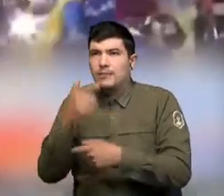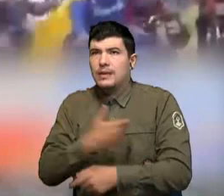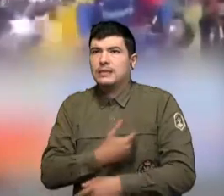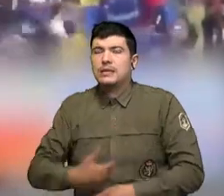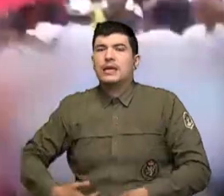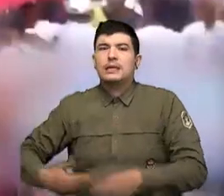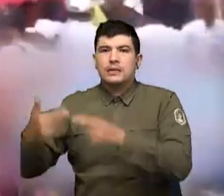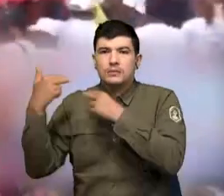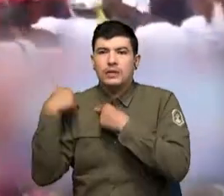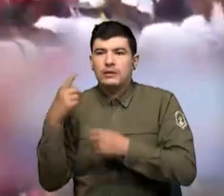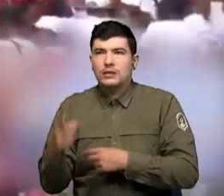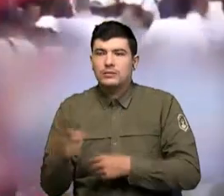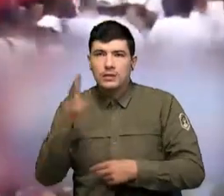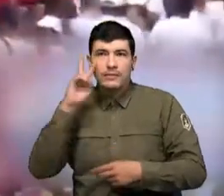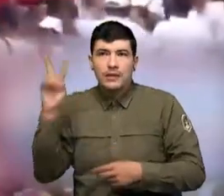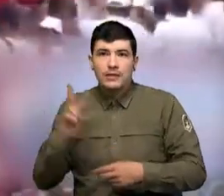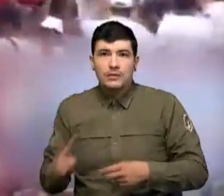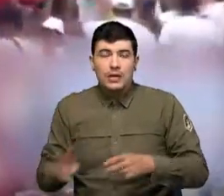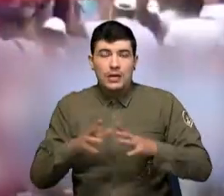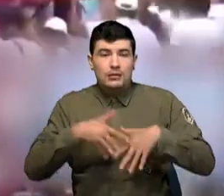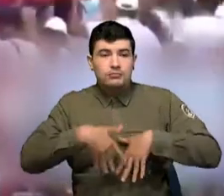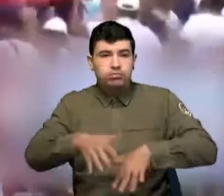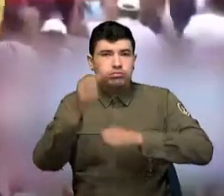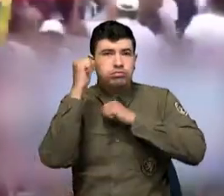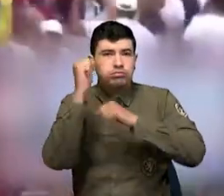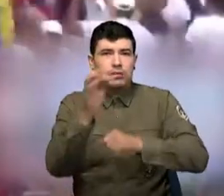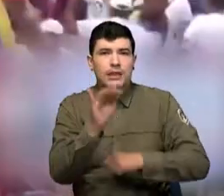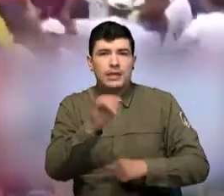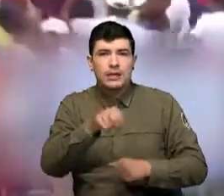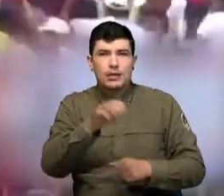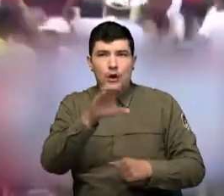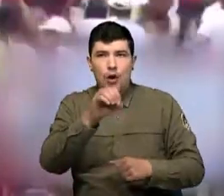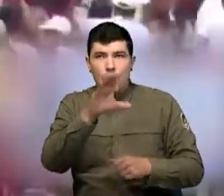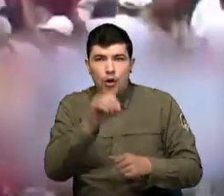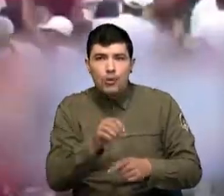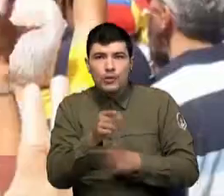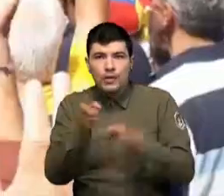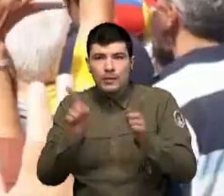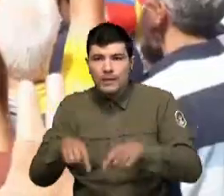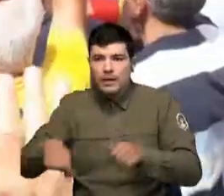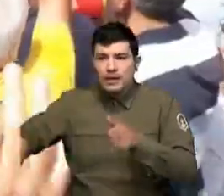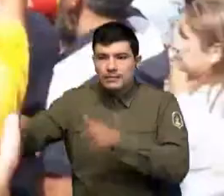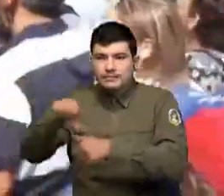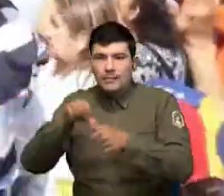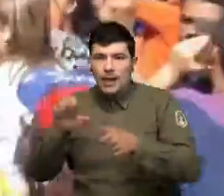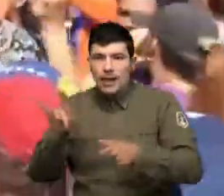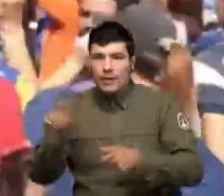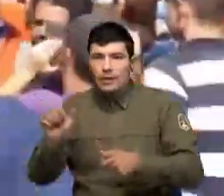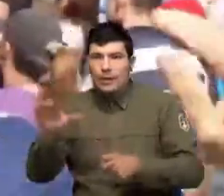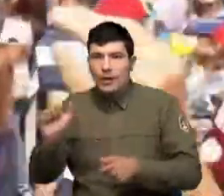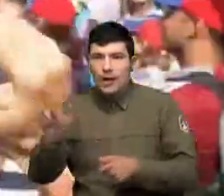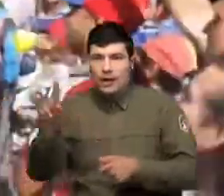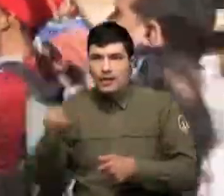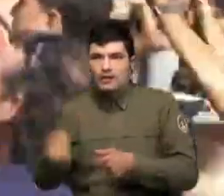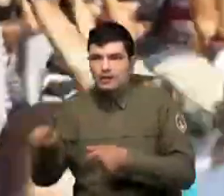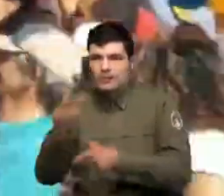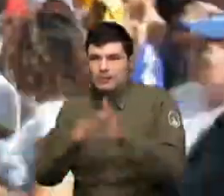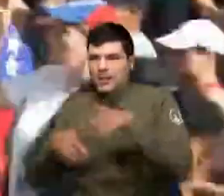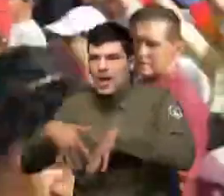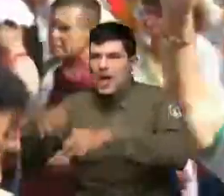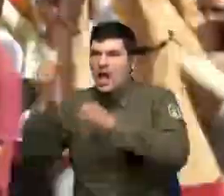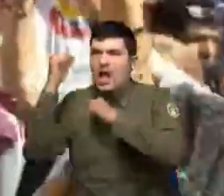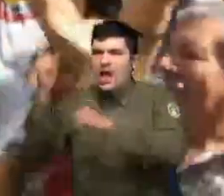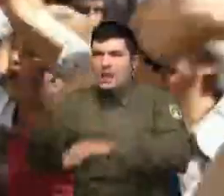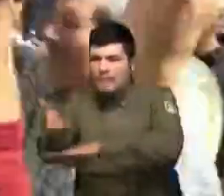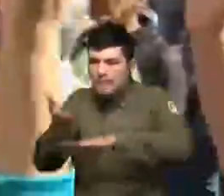Venezuela. Las manifestaciones se concentraron en la Plaza del Tinoco, Obelisco de los Italianos y la Redoma del Educador, donde en medio de arengas exigían la salida